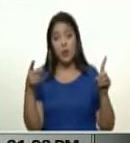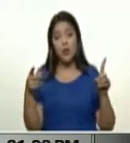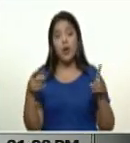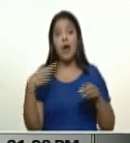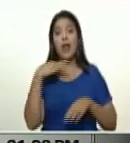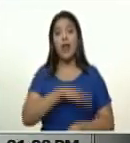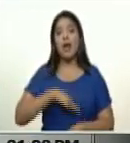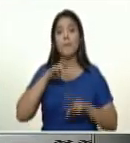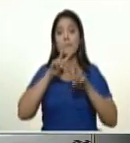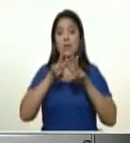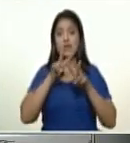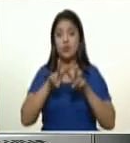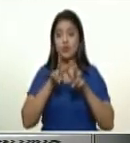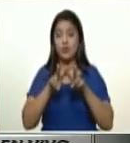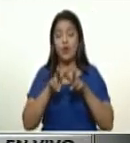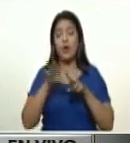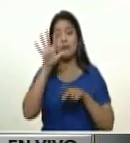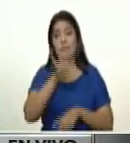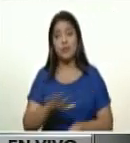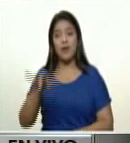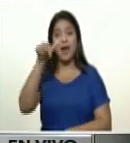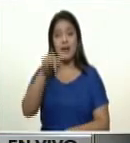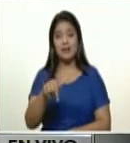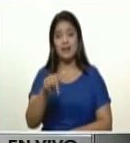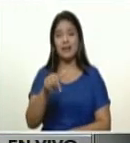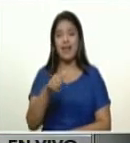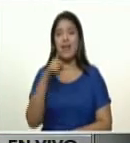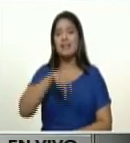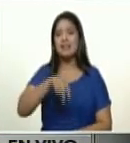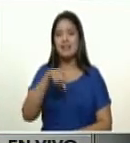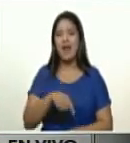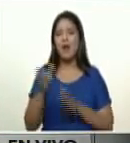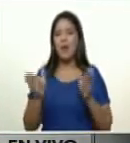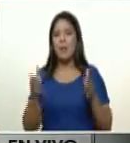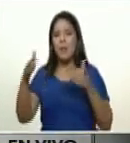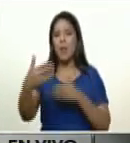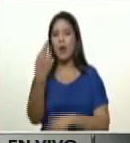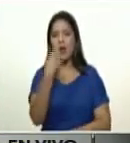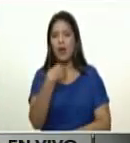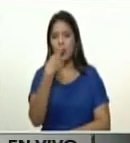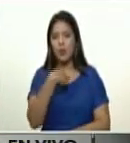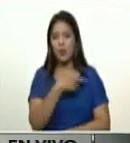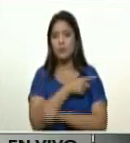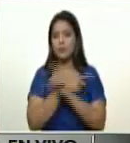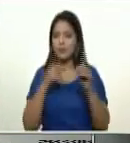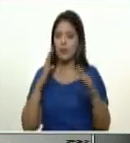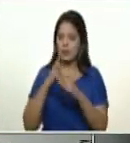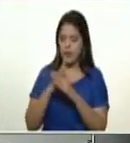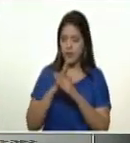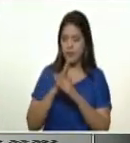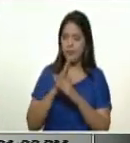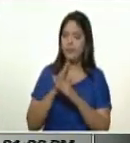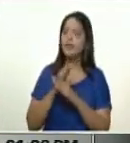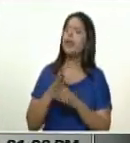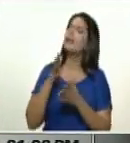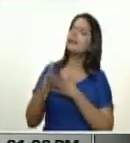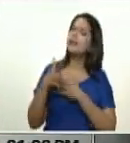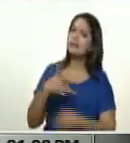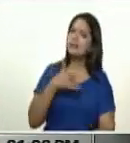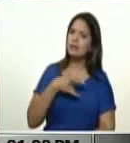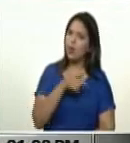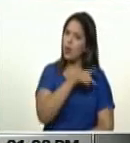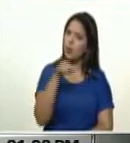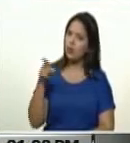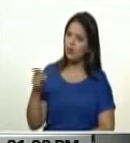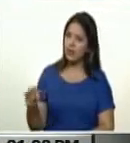Misión Vivienda en Centro Occidente, la déficit era de bloque rojo. Pero ven acá, yo quisiera saber qué sintieron ustedes